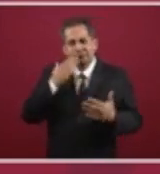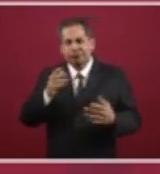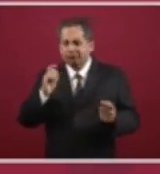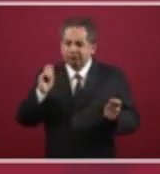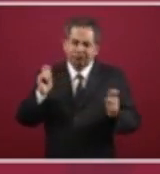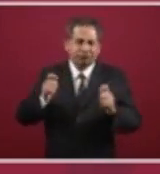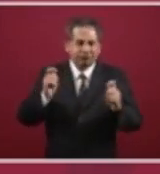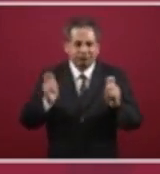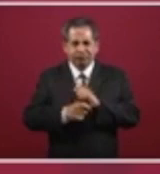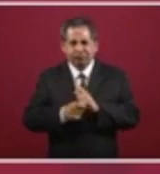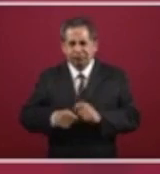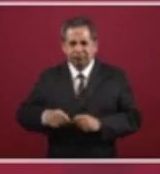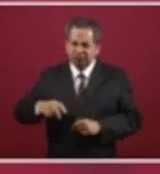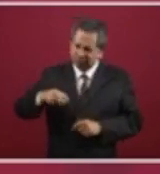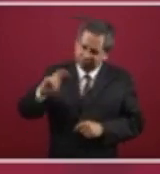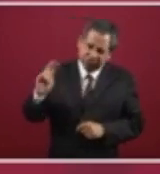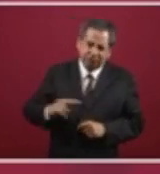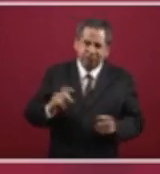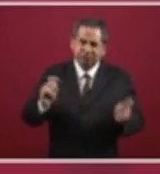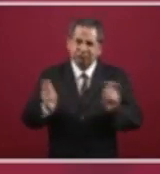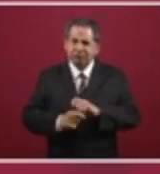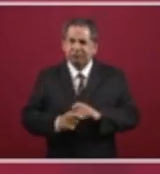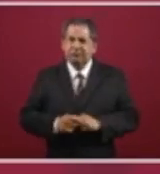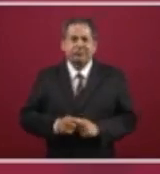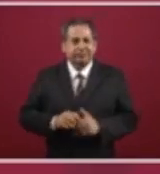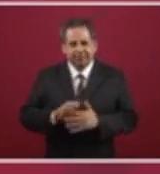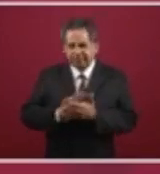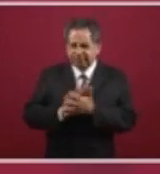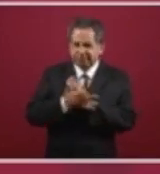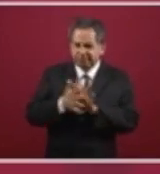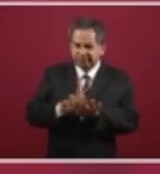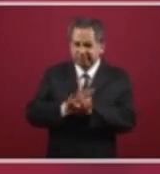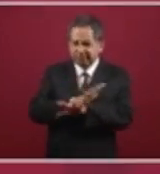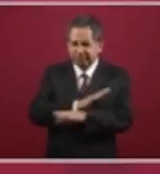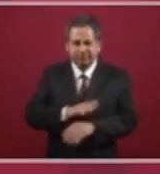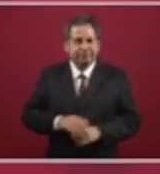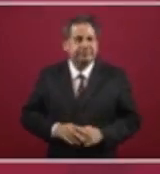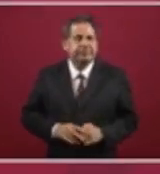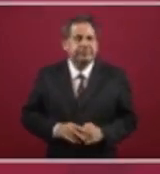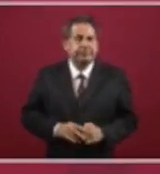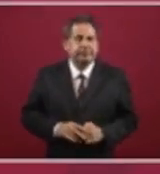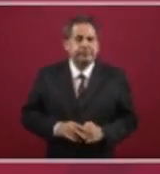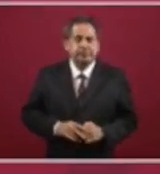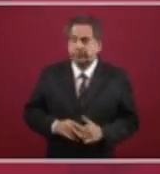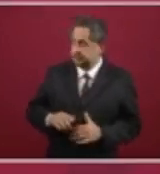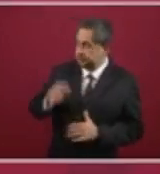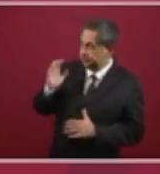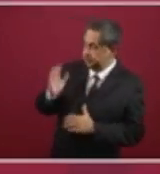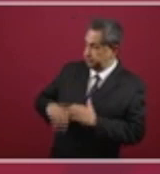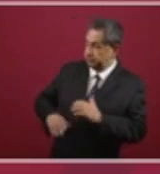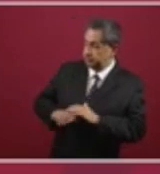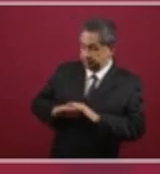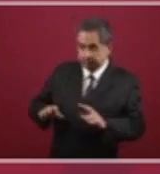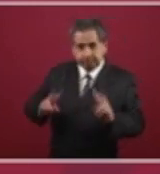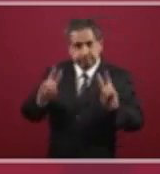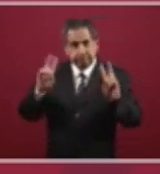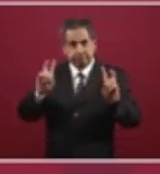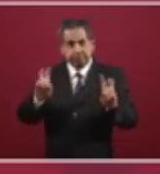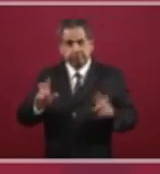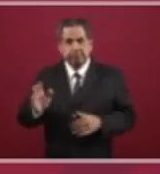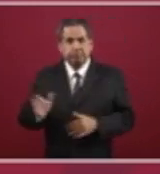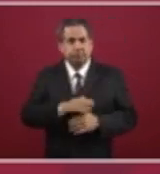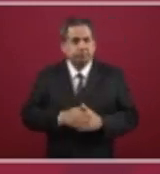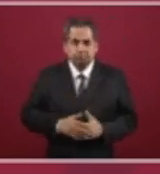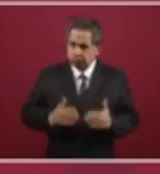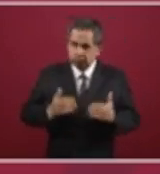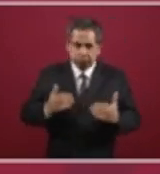cambio verdadero, esta transformación. Entonces, terminamos con este tema y